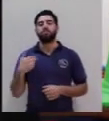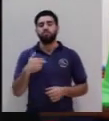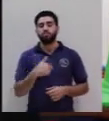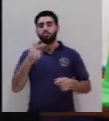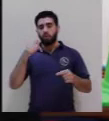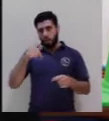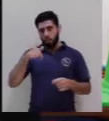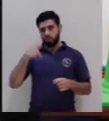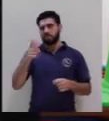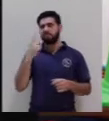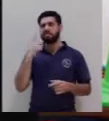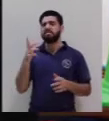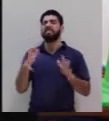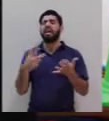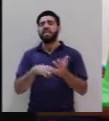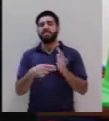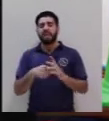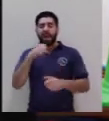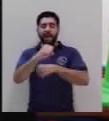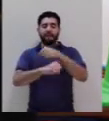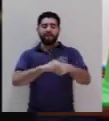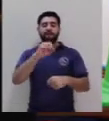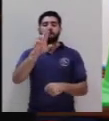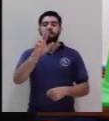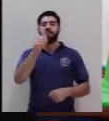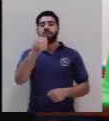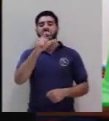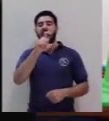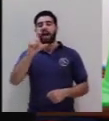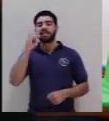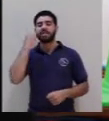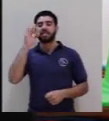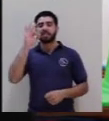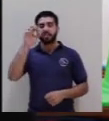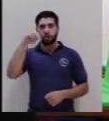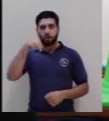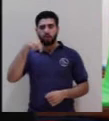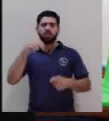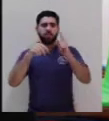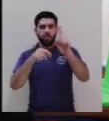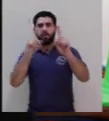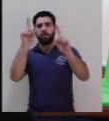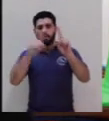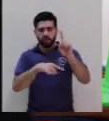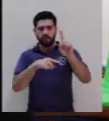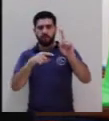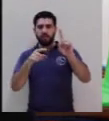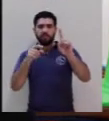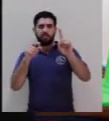¿podríamos empezar viendo qué es una fracción? O sea, para que sepamos qué es una fracción. Sí, una fracción es una